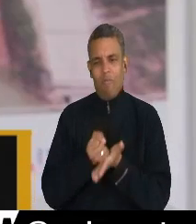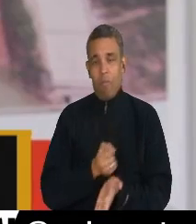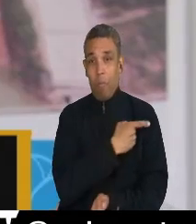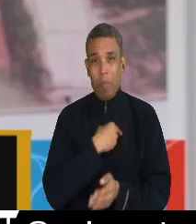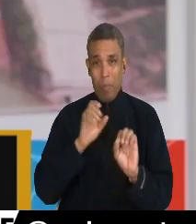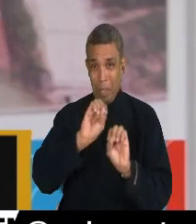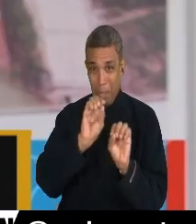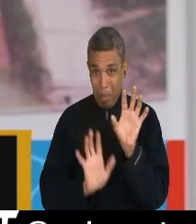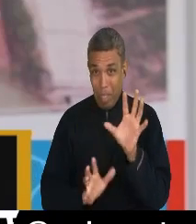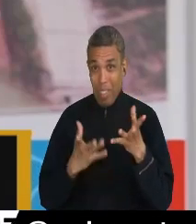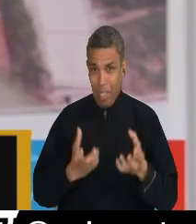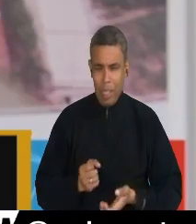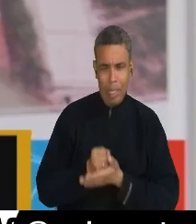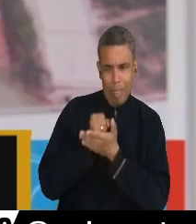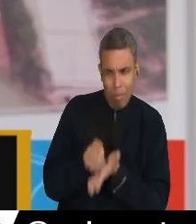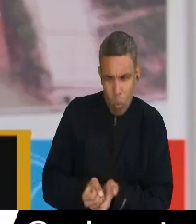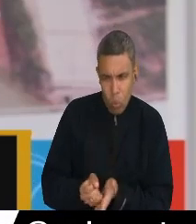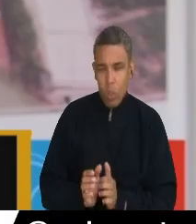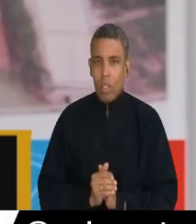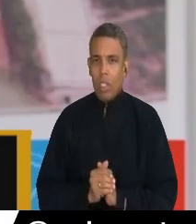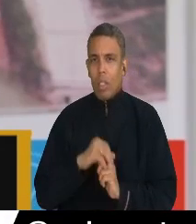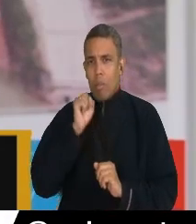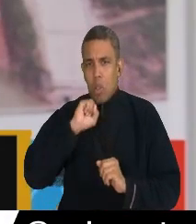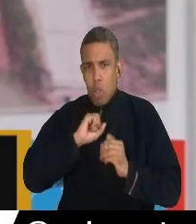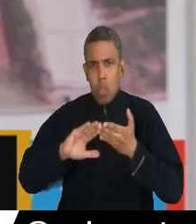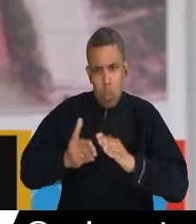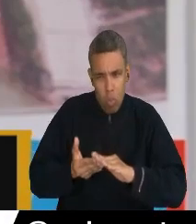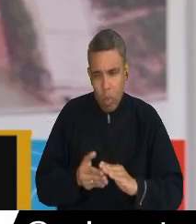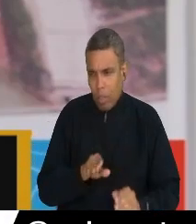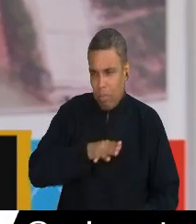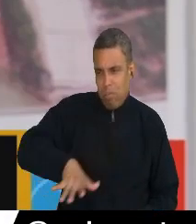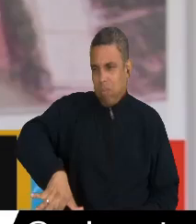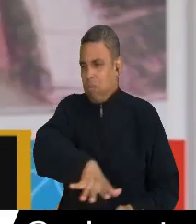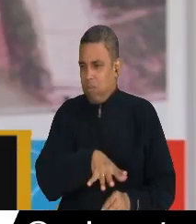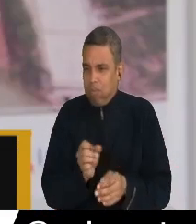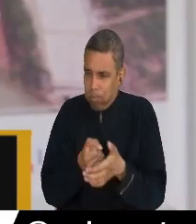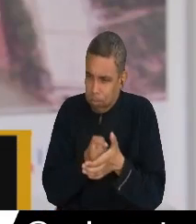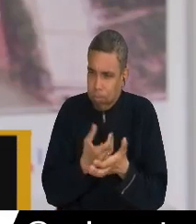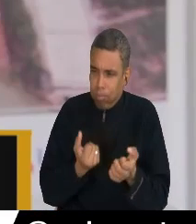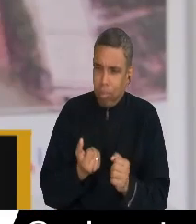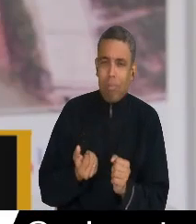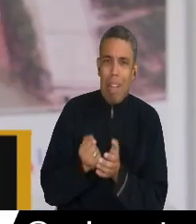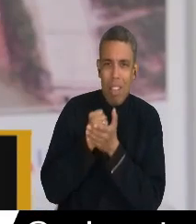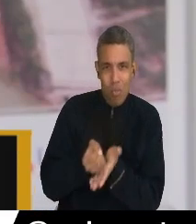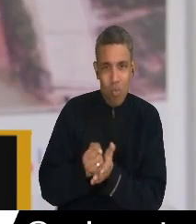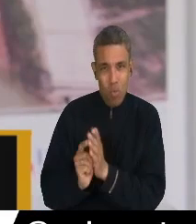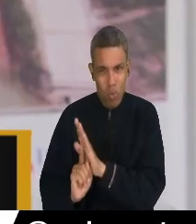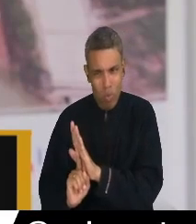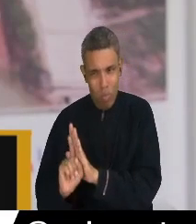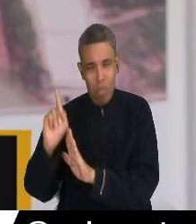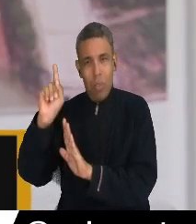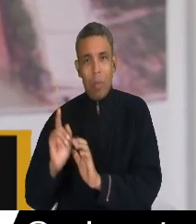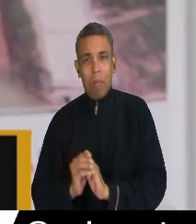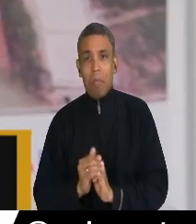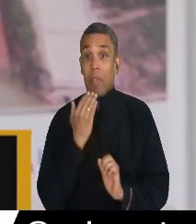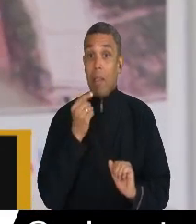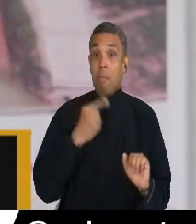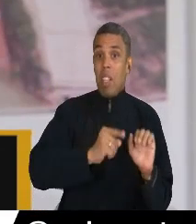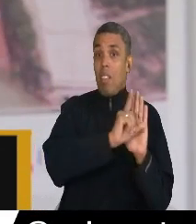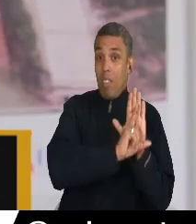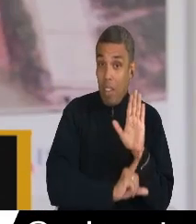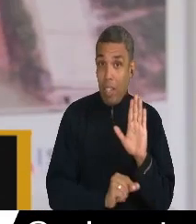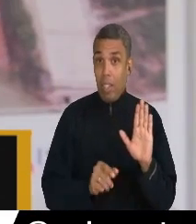ordenamiento es un elemento específico, el cual no limita toda nuestra gestión que estamos haciendo desde el cumplimiento del marco legal y toda la gestión complementaria